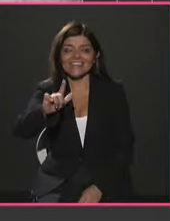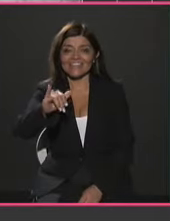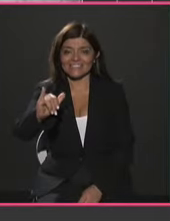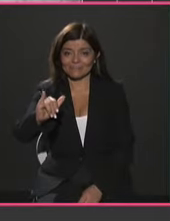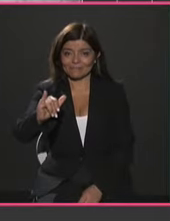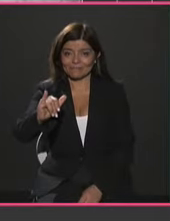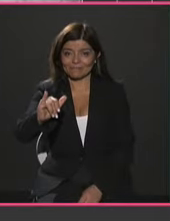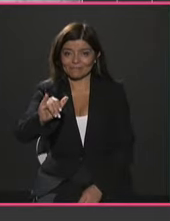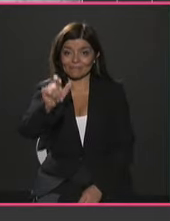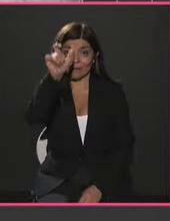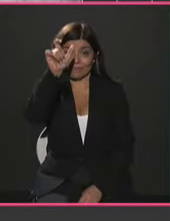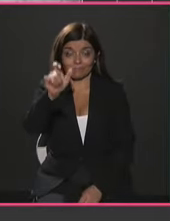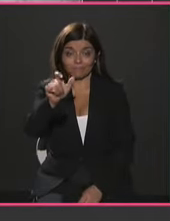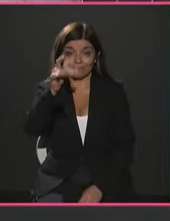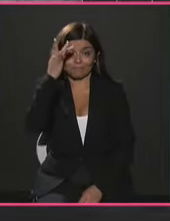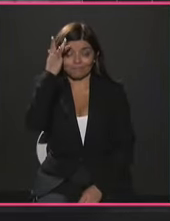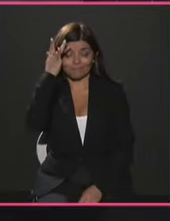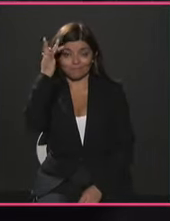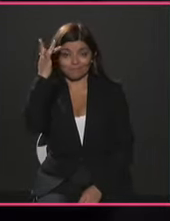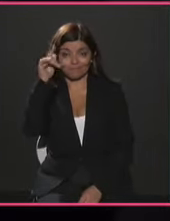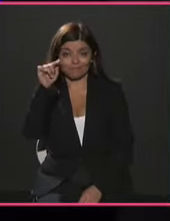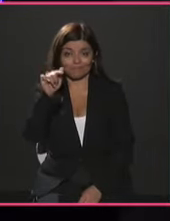adk Muchas